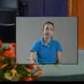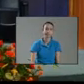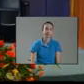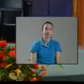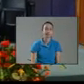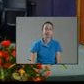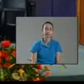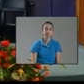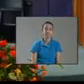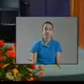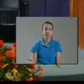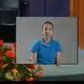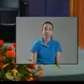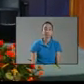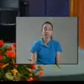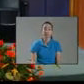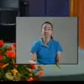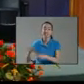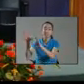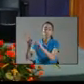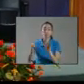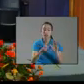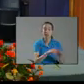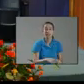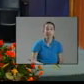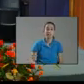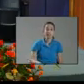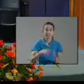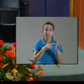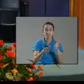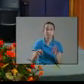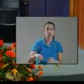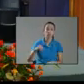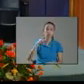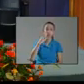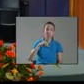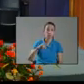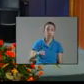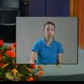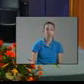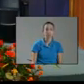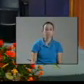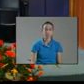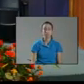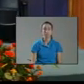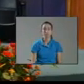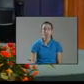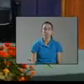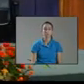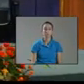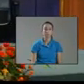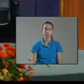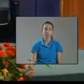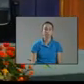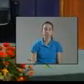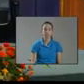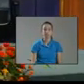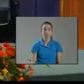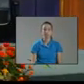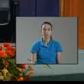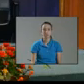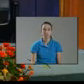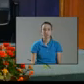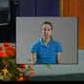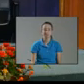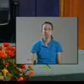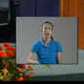adorando al Señor. Y el otro, Dios le dio palabras de sabiduría, hermano, pero impresionante, de consejo. Ah,